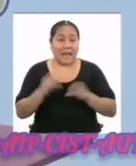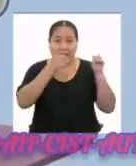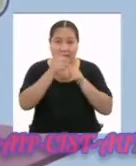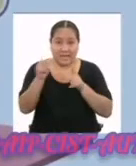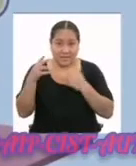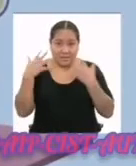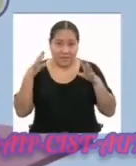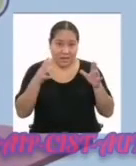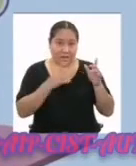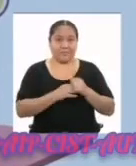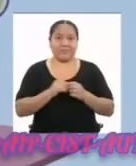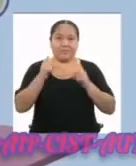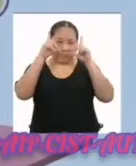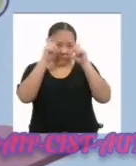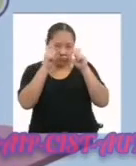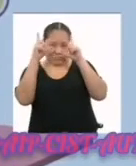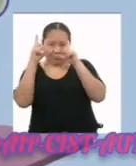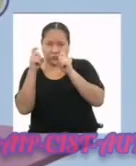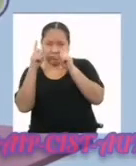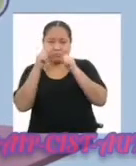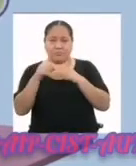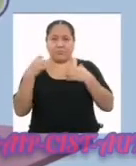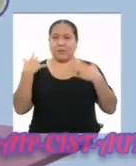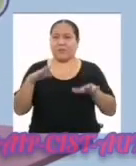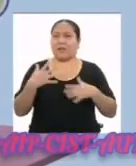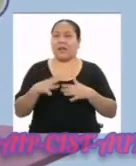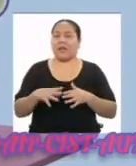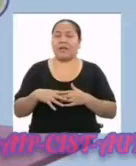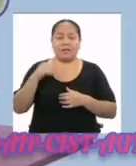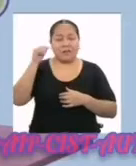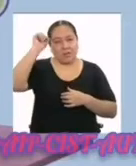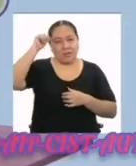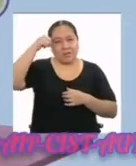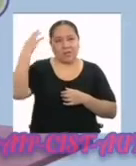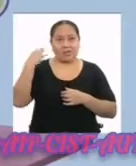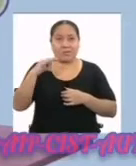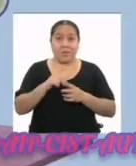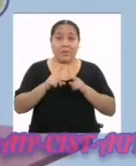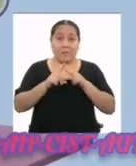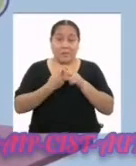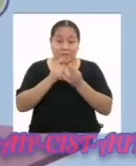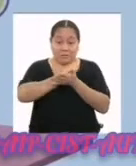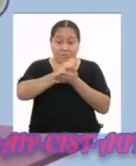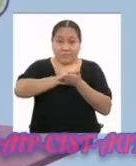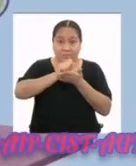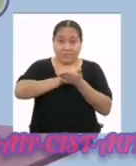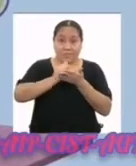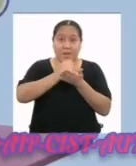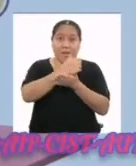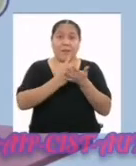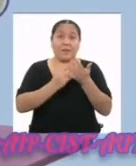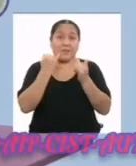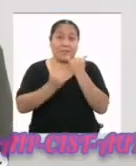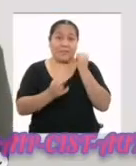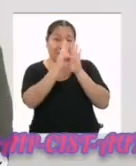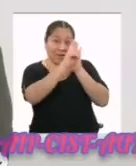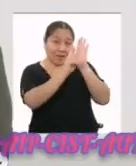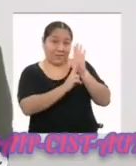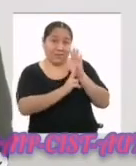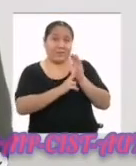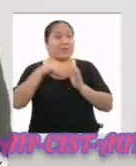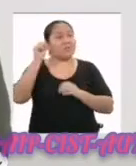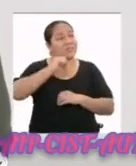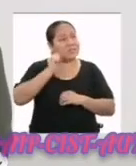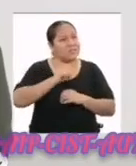Listo, ya está. Ya le tomé foto para tenerlo a la mano siempre. Ahora sí podemos empezar a escribir la versión final de nuestro reglamento.